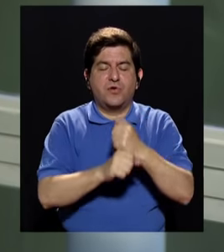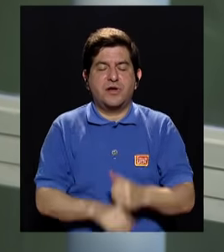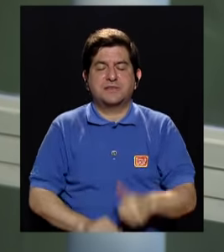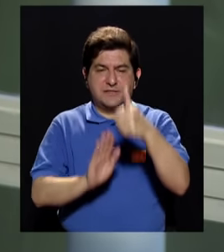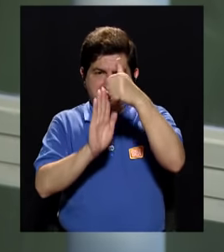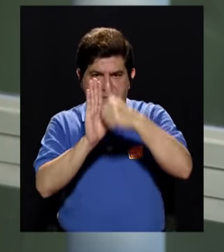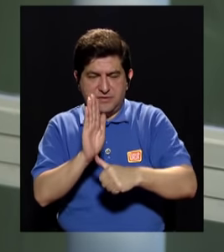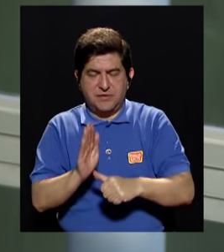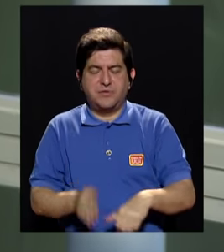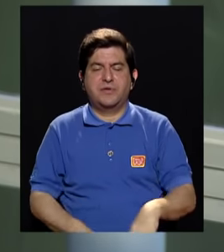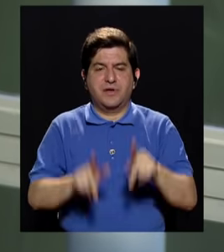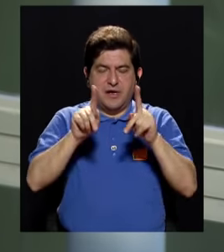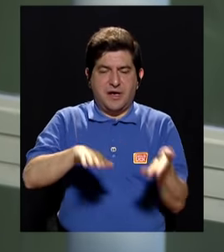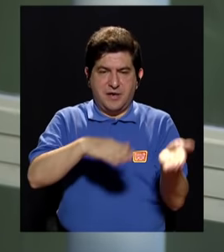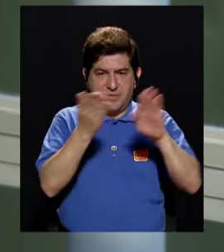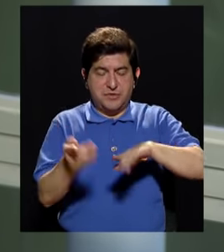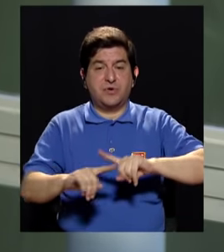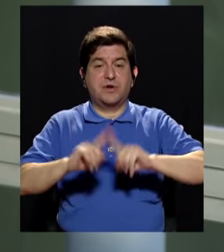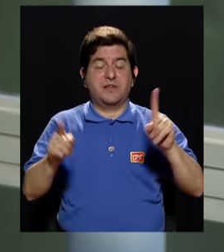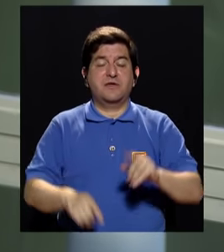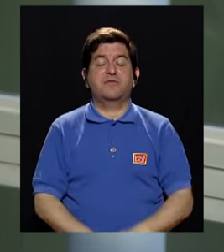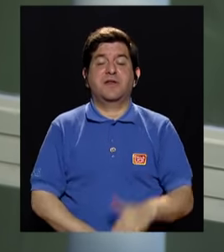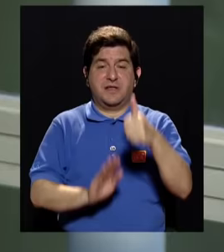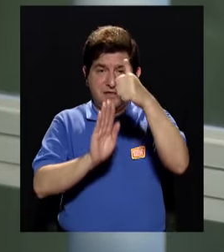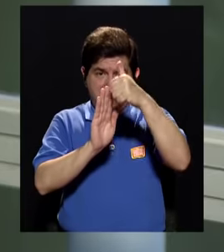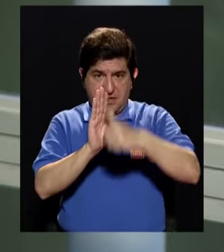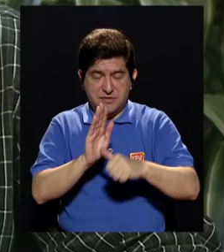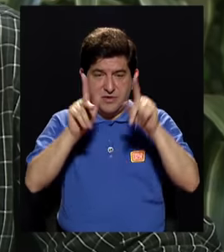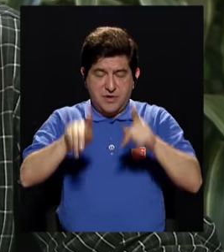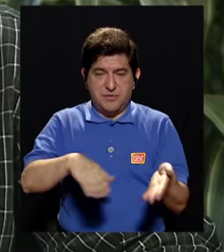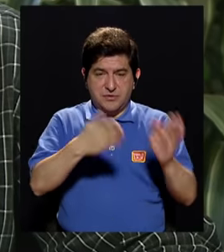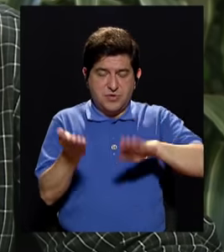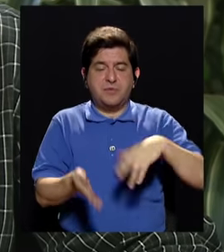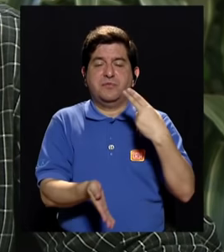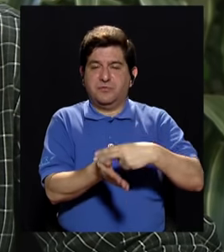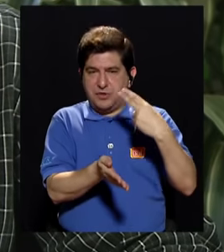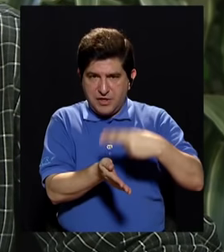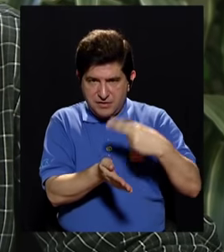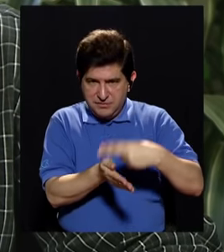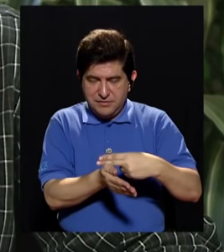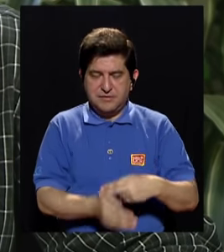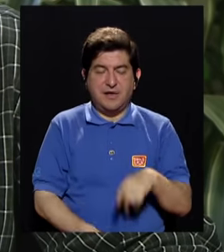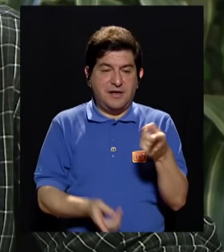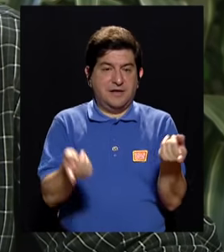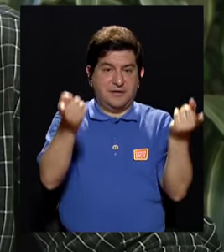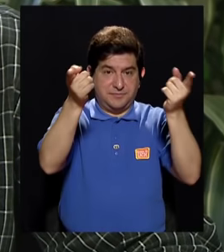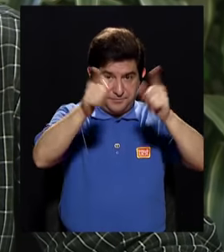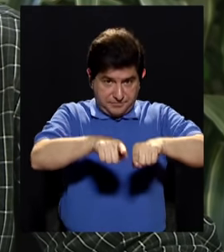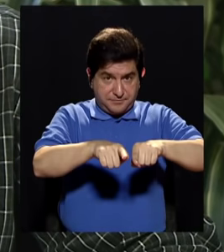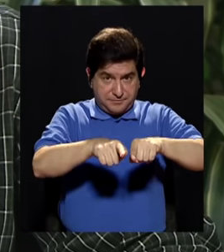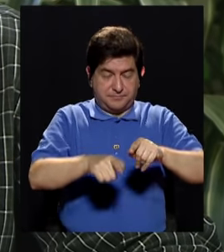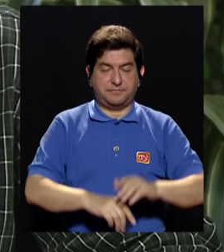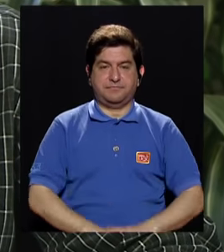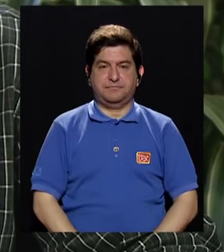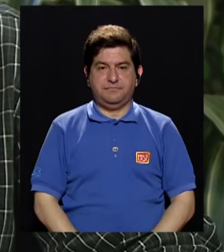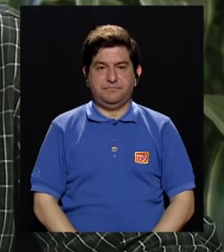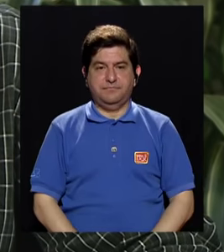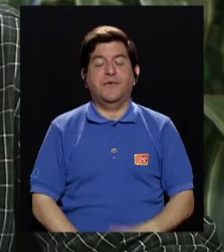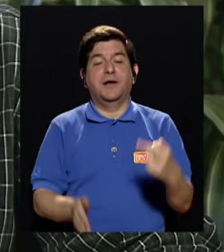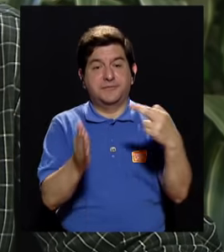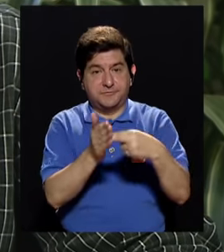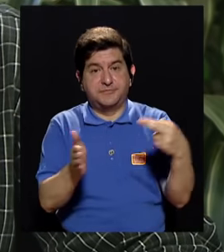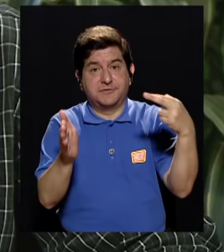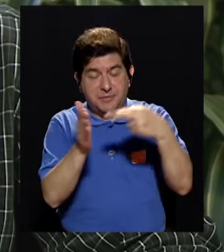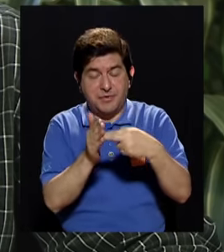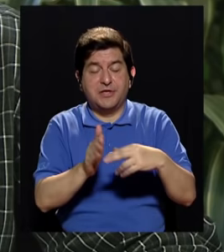médico legal es diferente la autopsia hospitalaria Y estos casos Entonces al ser valga